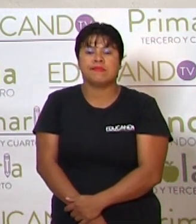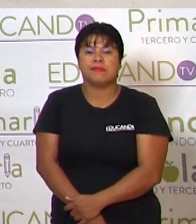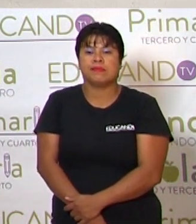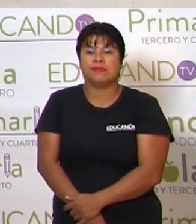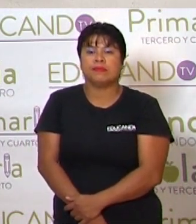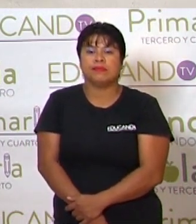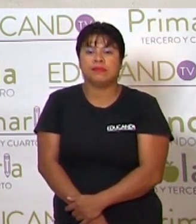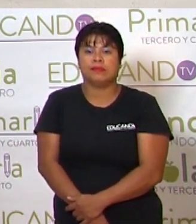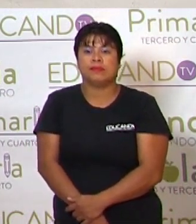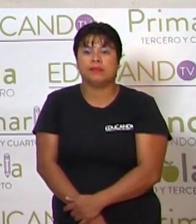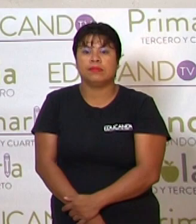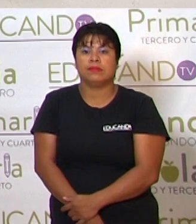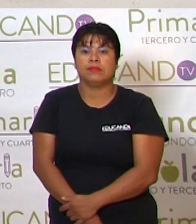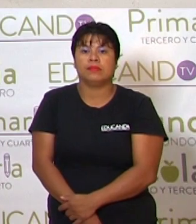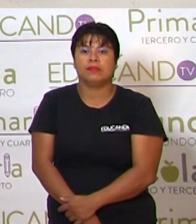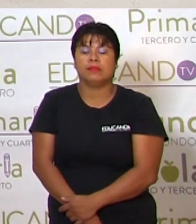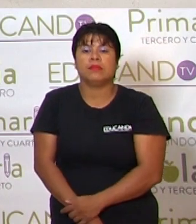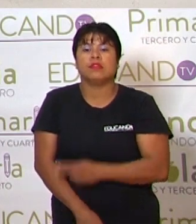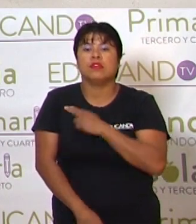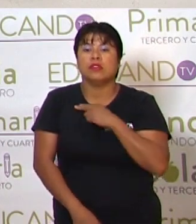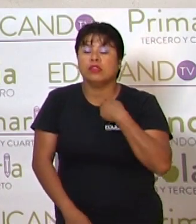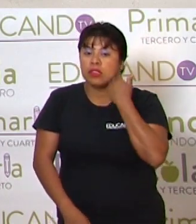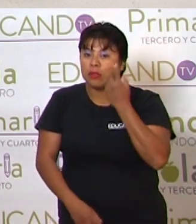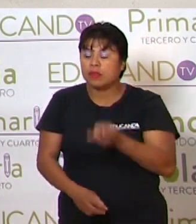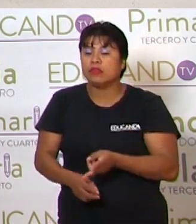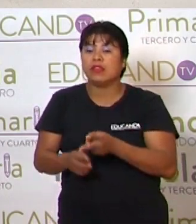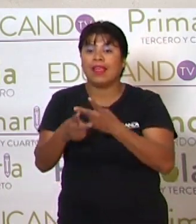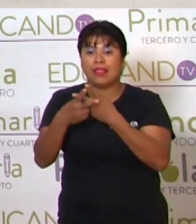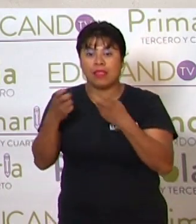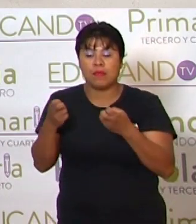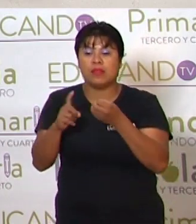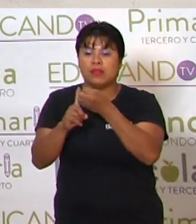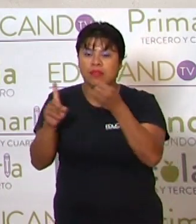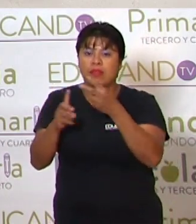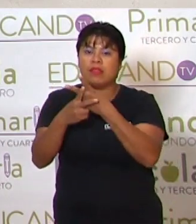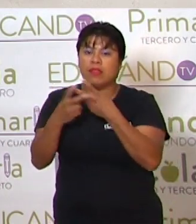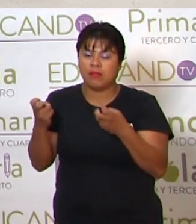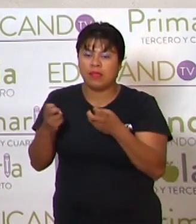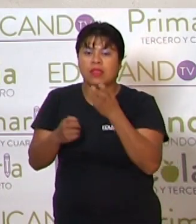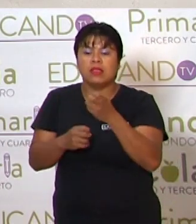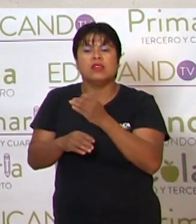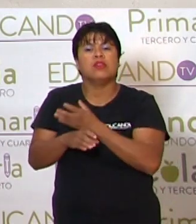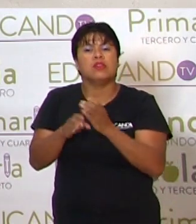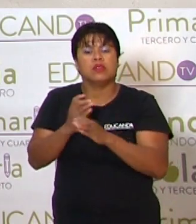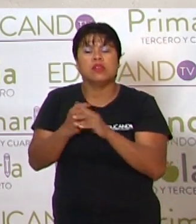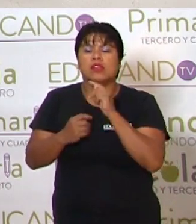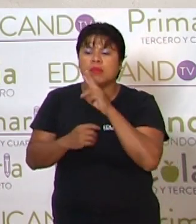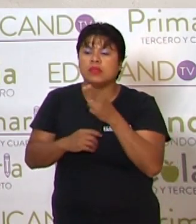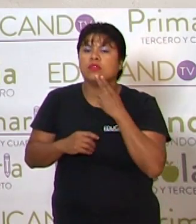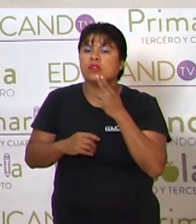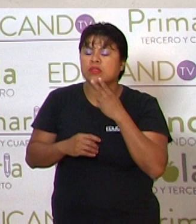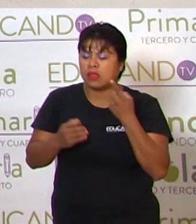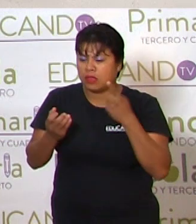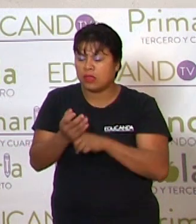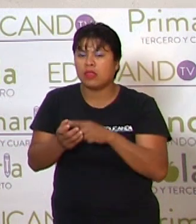Las frases adjetivas. Tenemos adjetivos y frases adjetivos, que son herramientas que también se utilizan dentro de lo que es